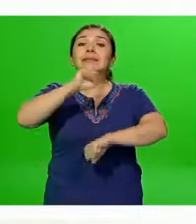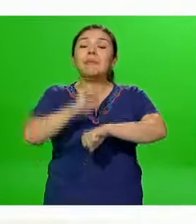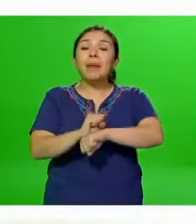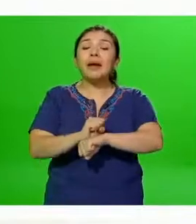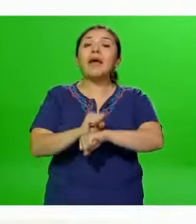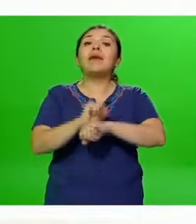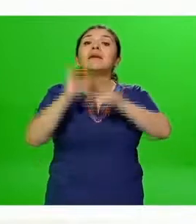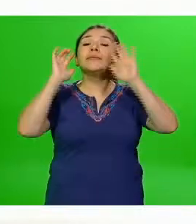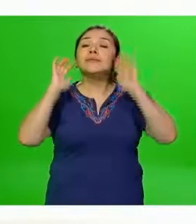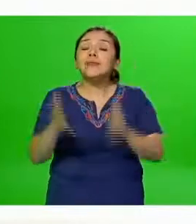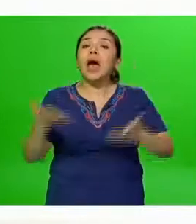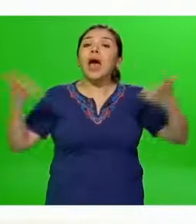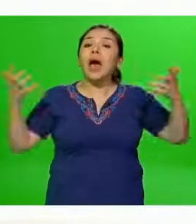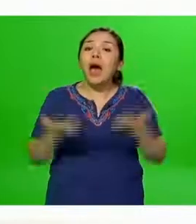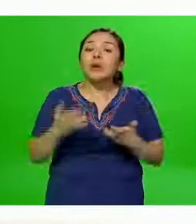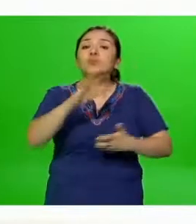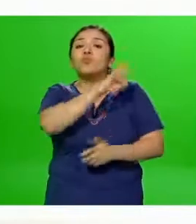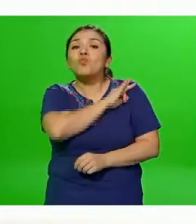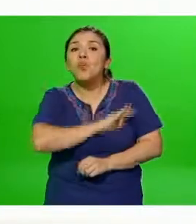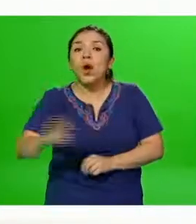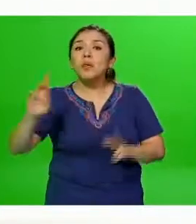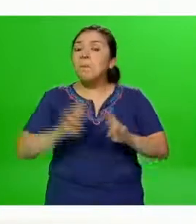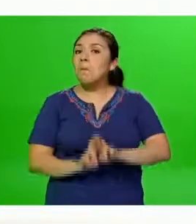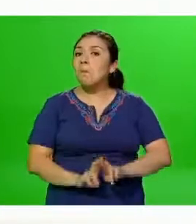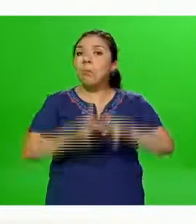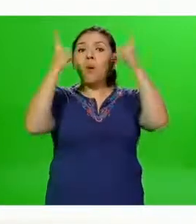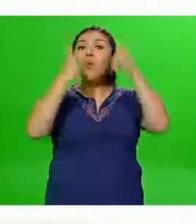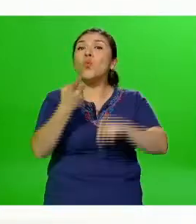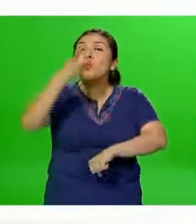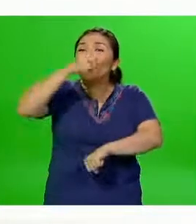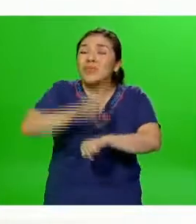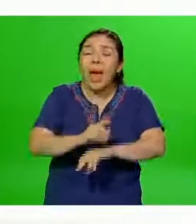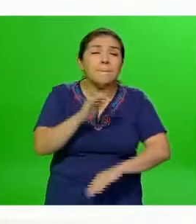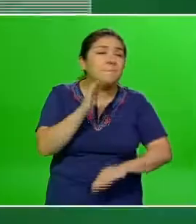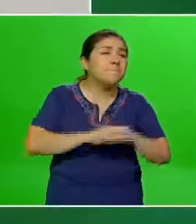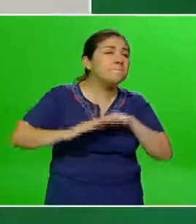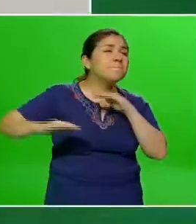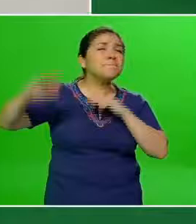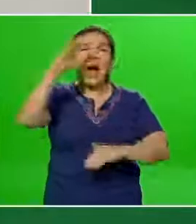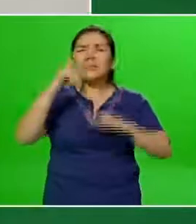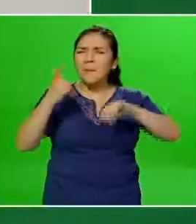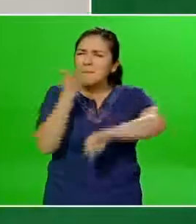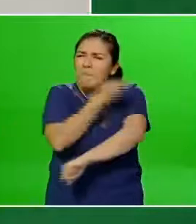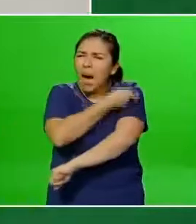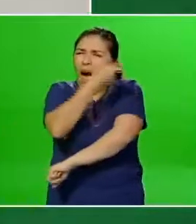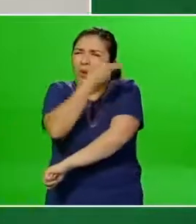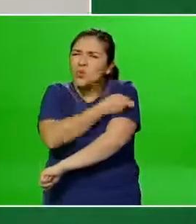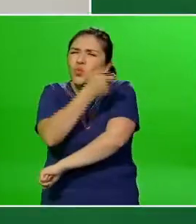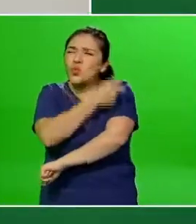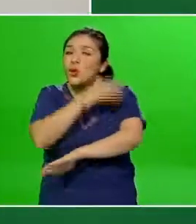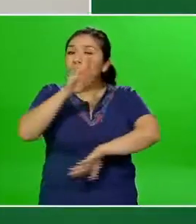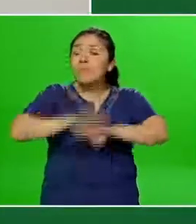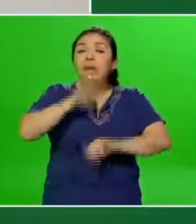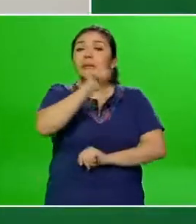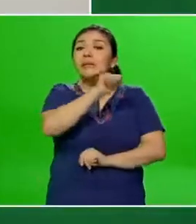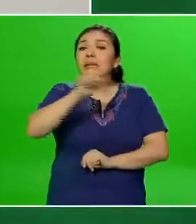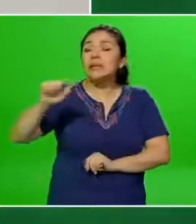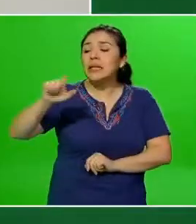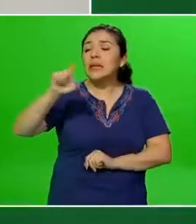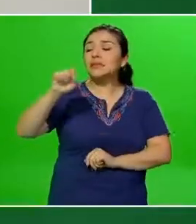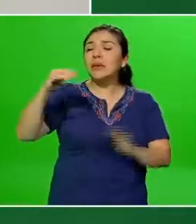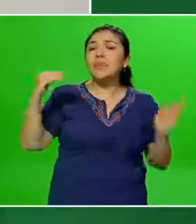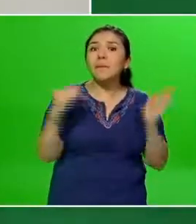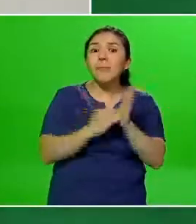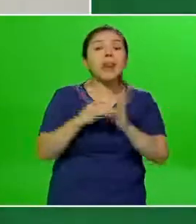en la que se logró el récord de un día con más cantidad de dosis aplicadas, más de